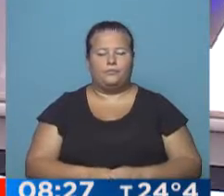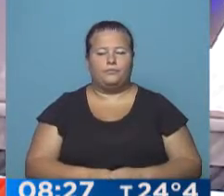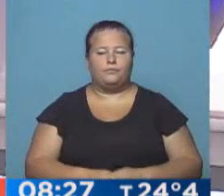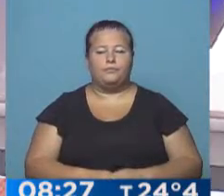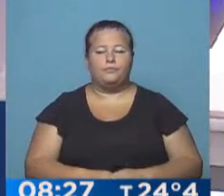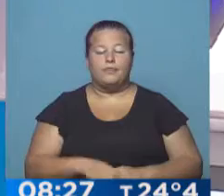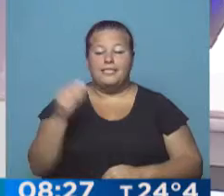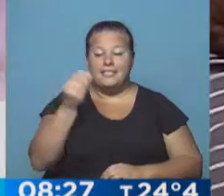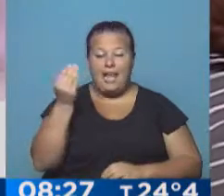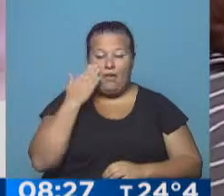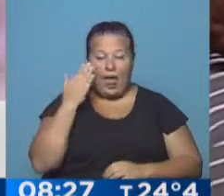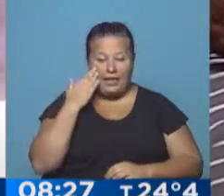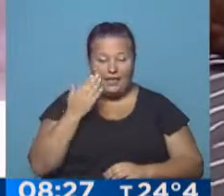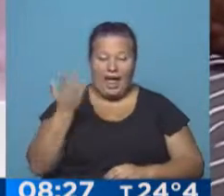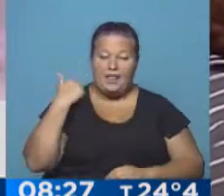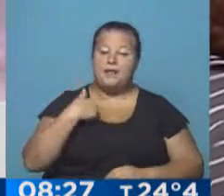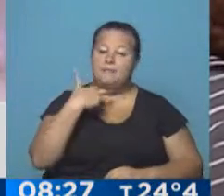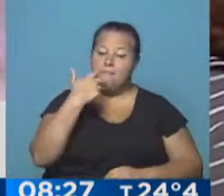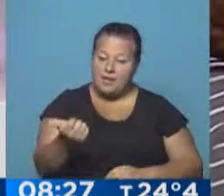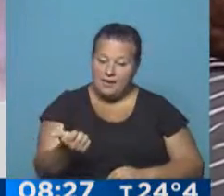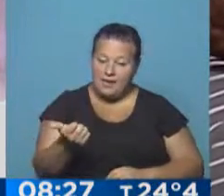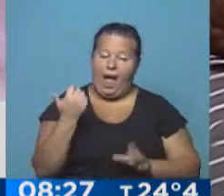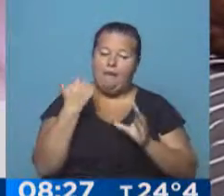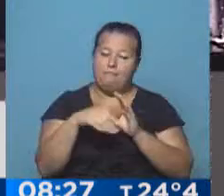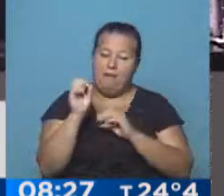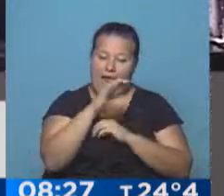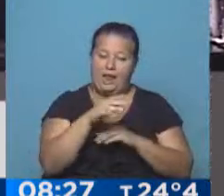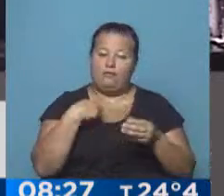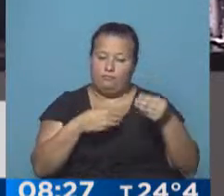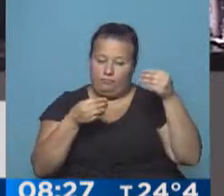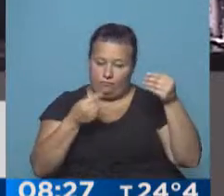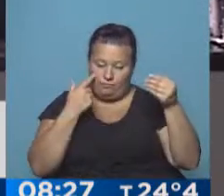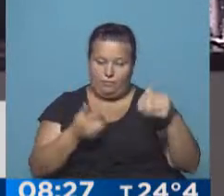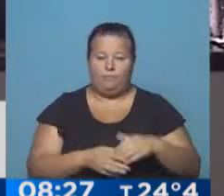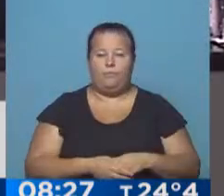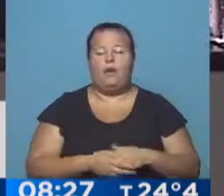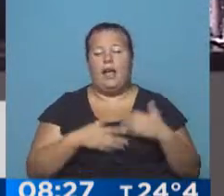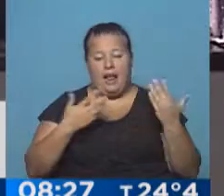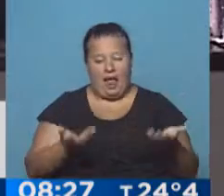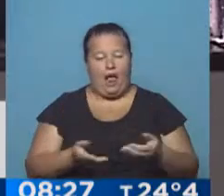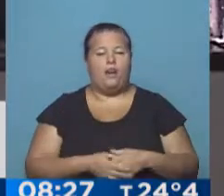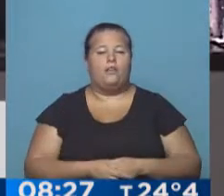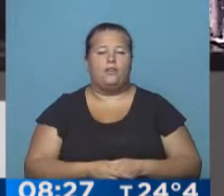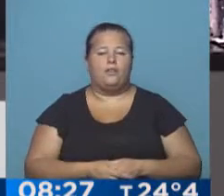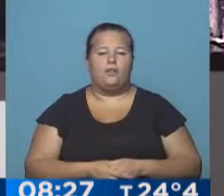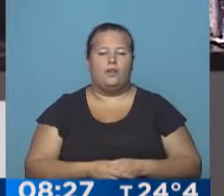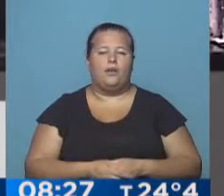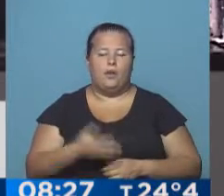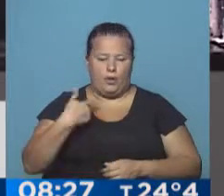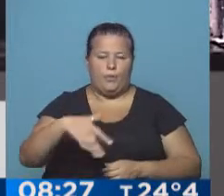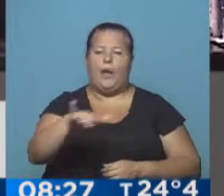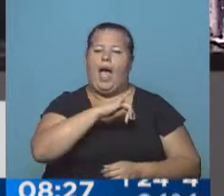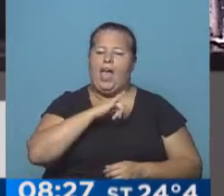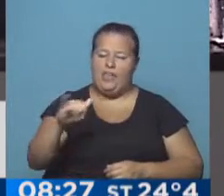El sábado de la tarde, mi hija recibe un mail, que lo tengo acá, que por supuesto vamos a hacer